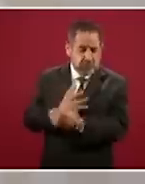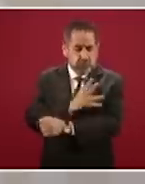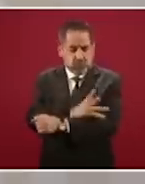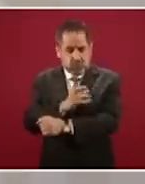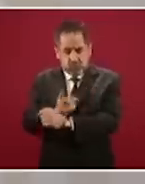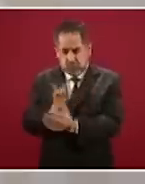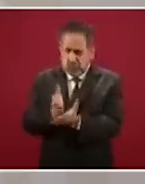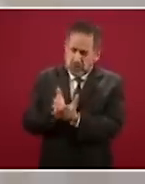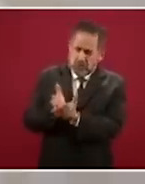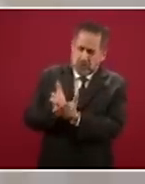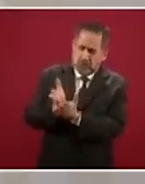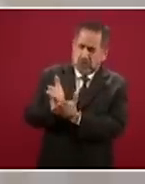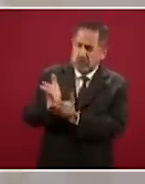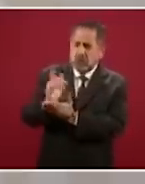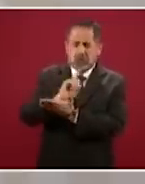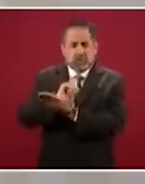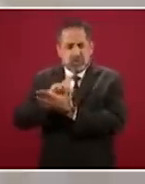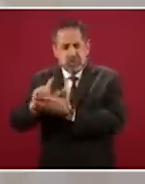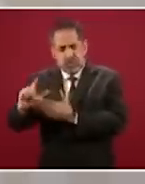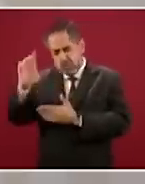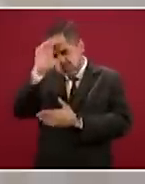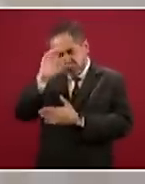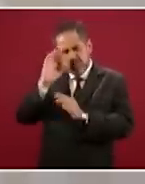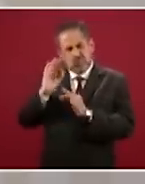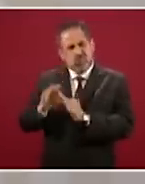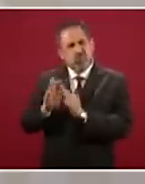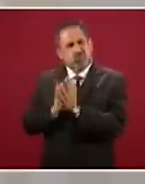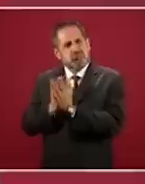de mantener en alto nuestros ideales, nuestros principios,